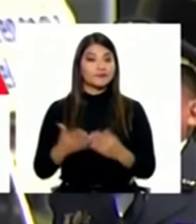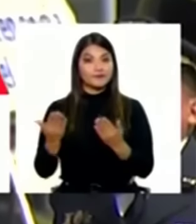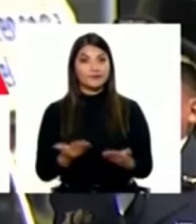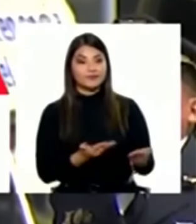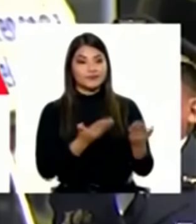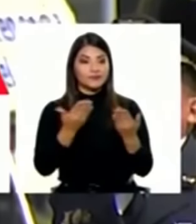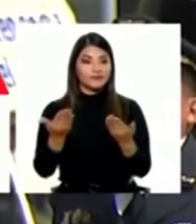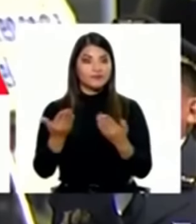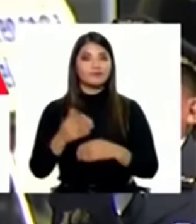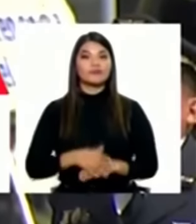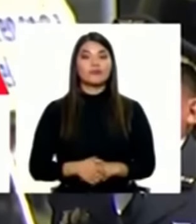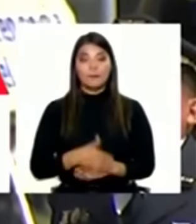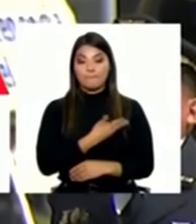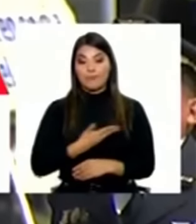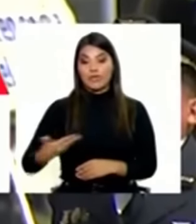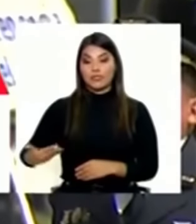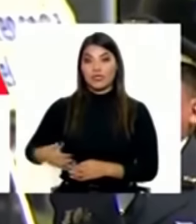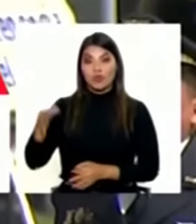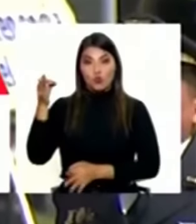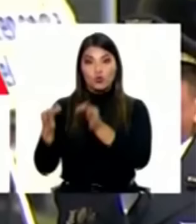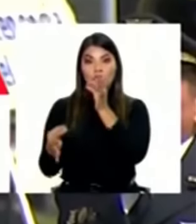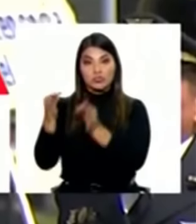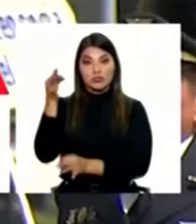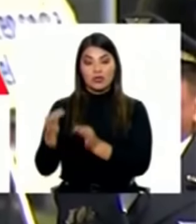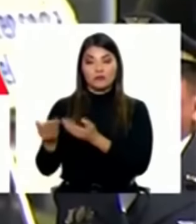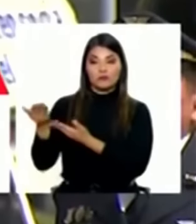Presidente del Poder Judicial,